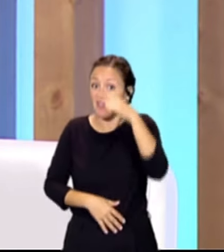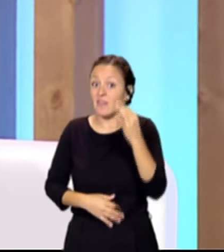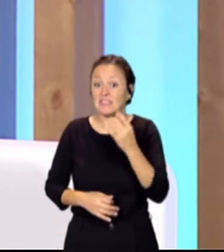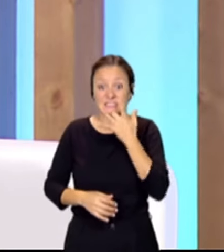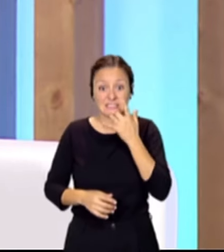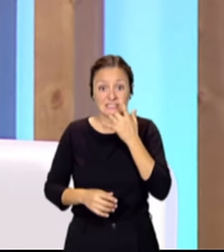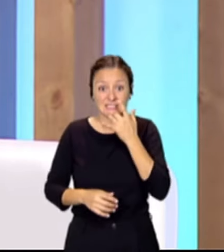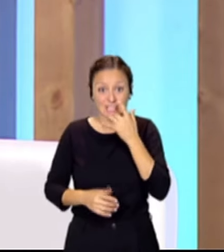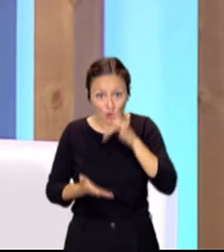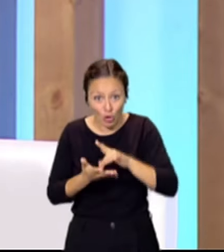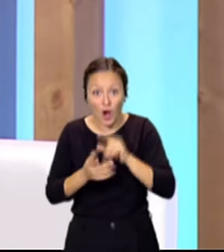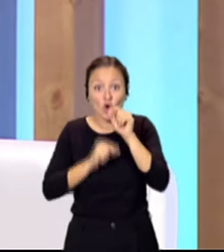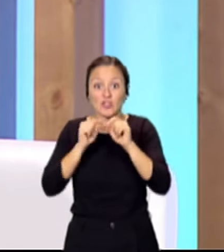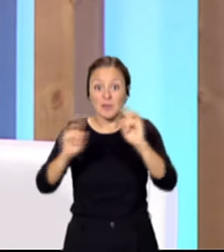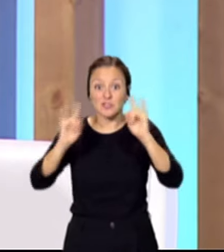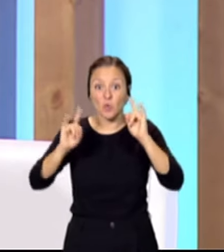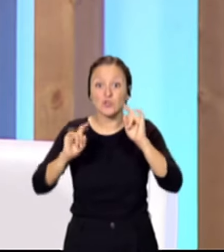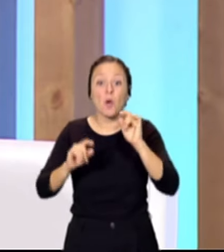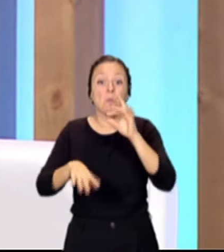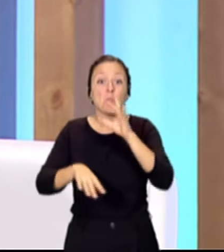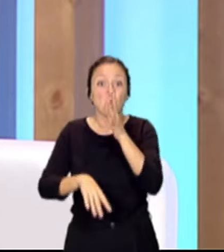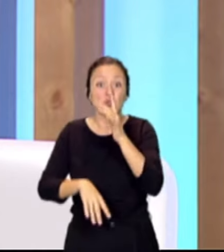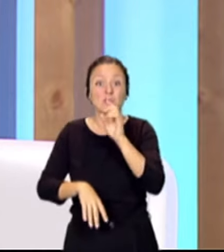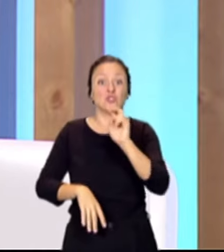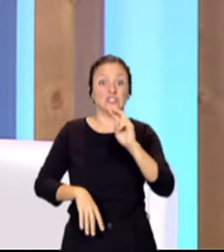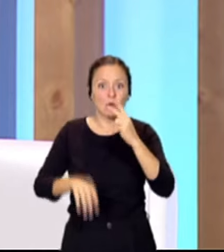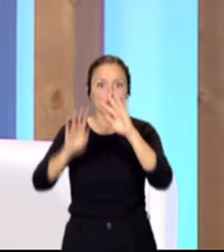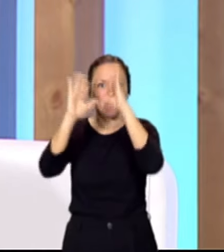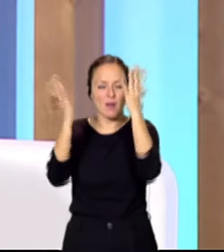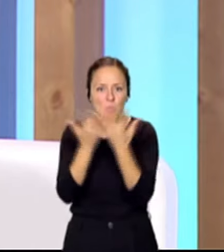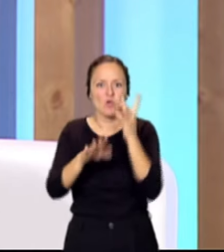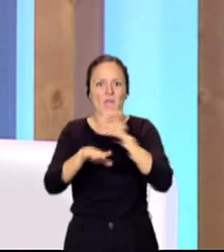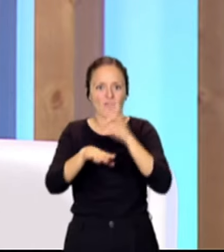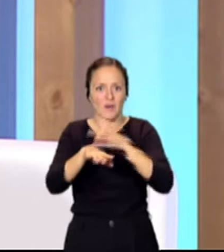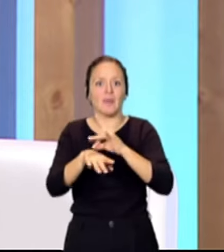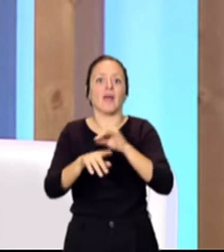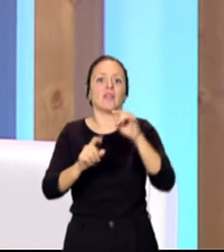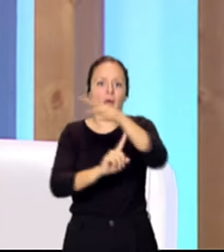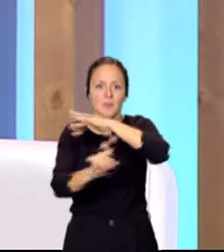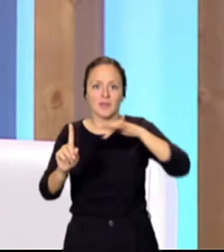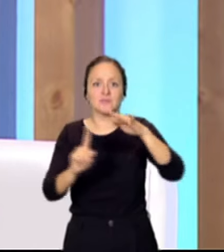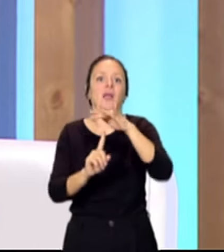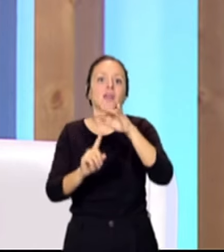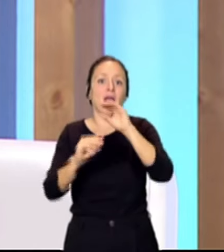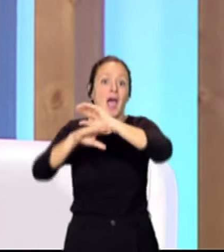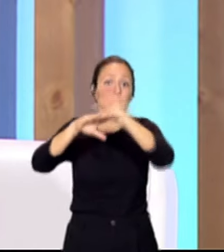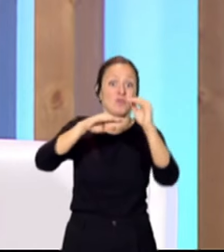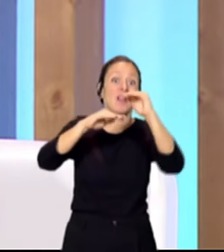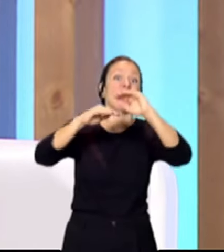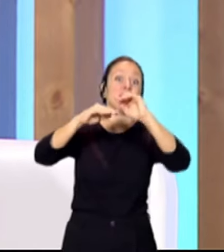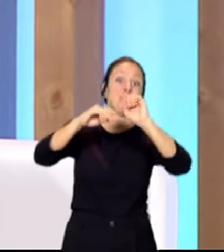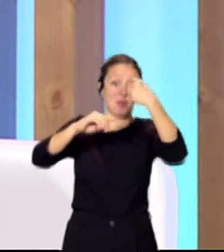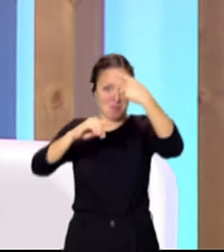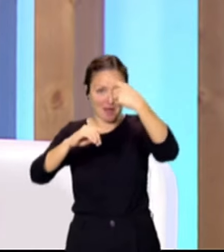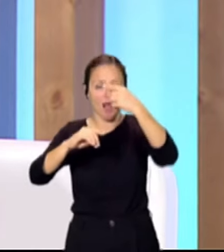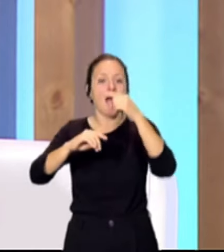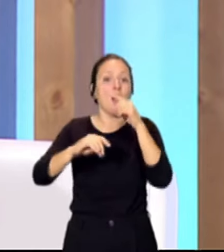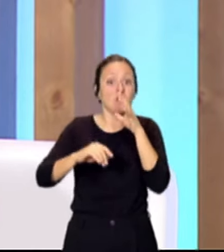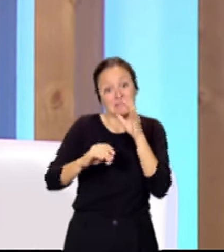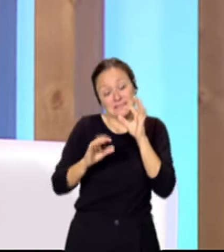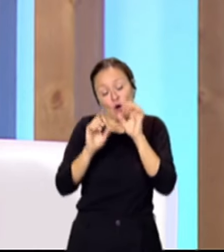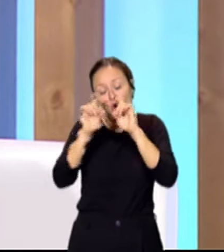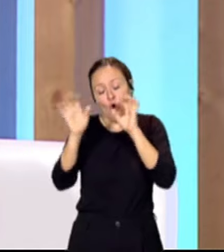acústica es la segunda causa de enfermedad ambiental más grave por detrás del atmosférica según la Organización Mundial de la Salud hoy 24 de abril